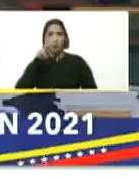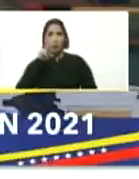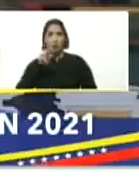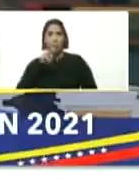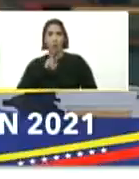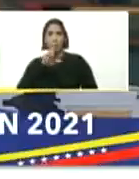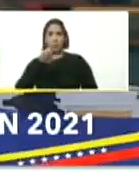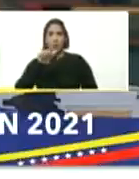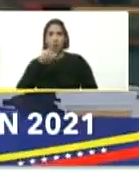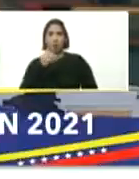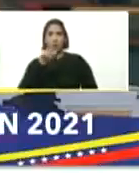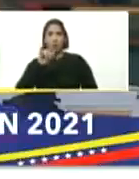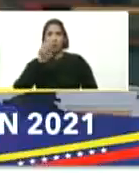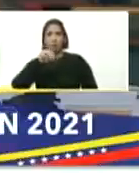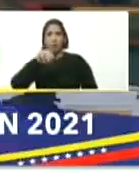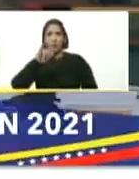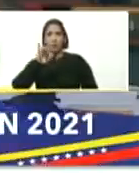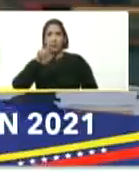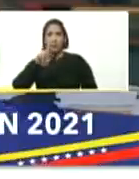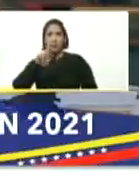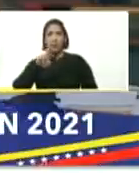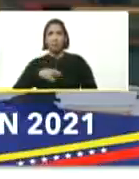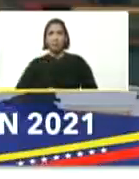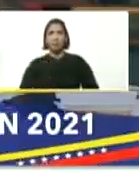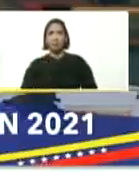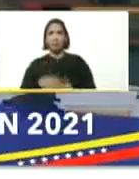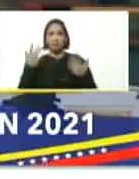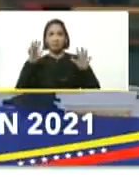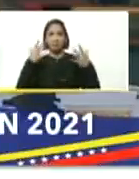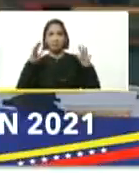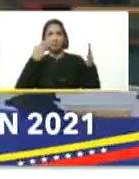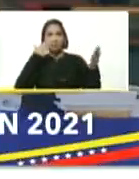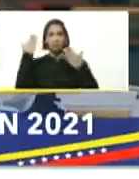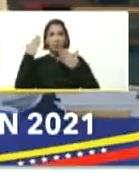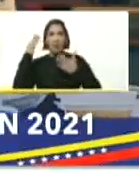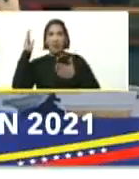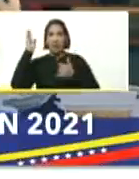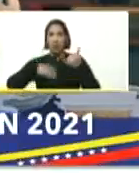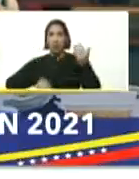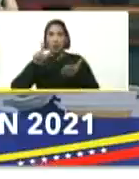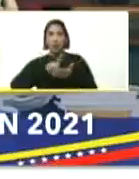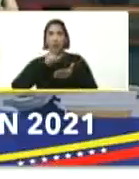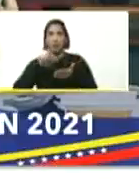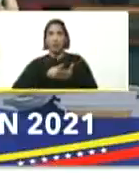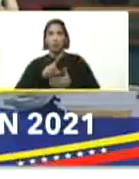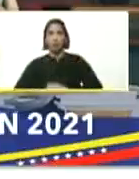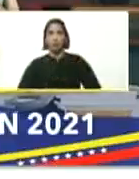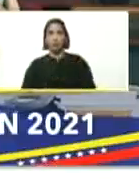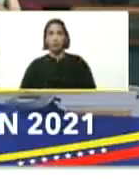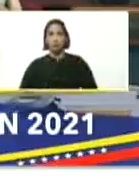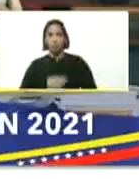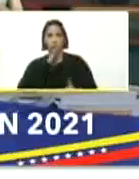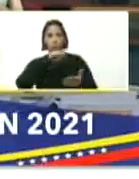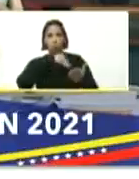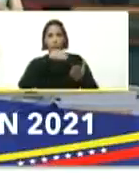Vladimir Acosta. Un aplauso, bienvenido. Aquí tengo su último libro, que va a ser bautizado